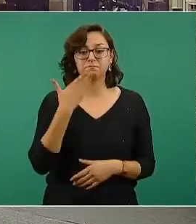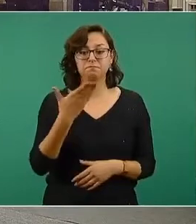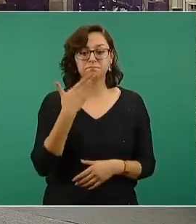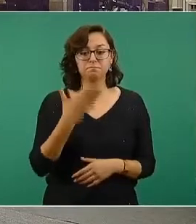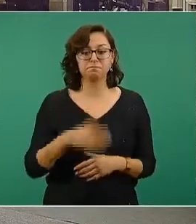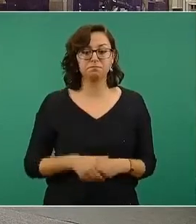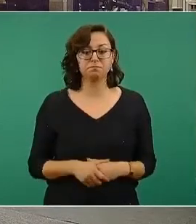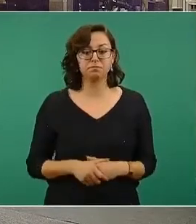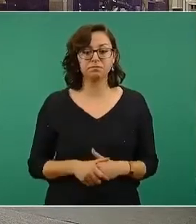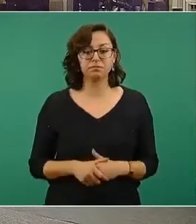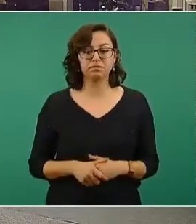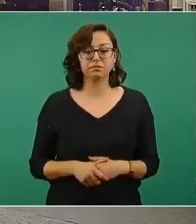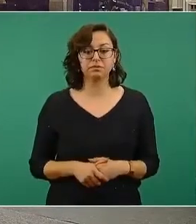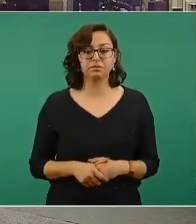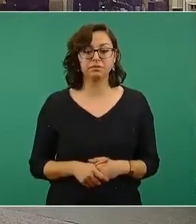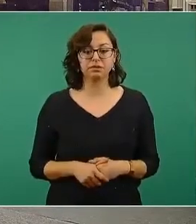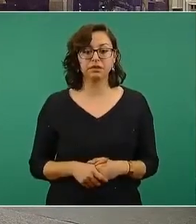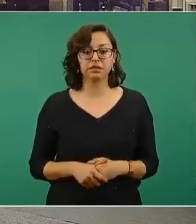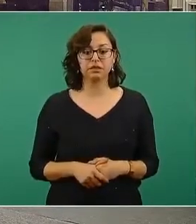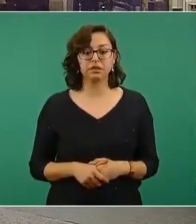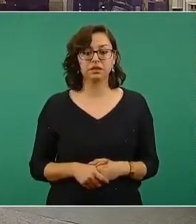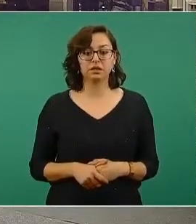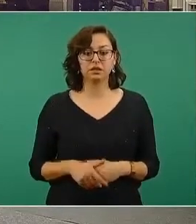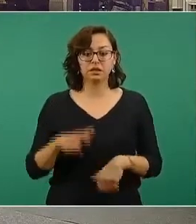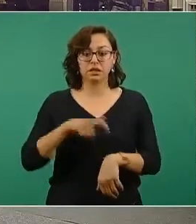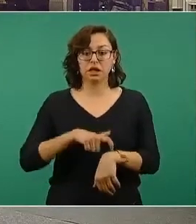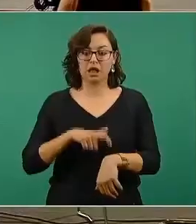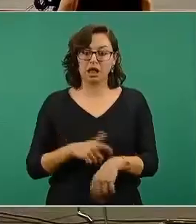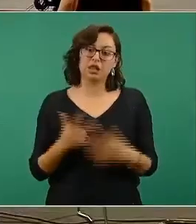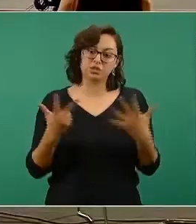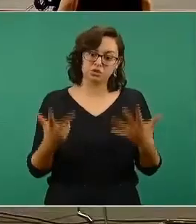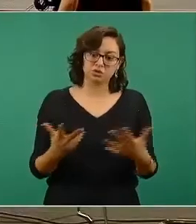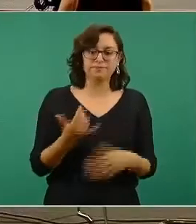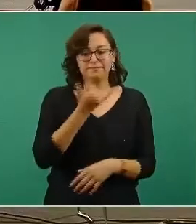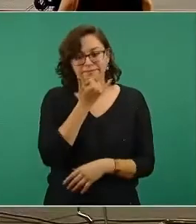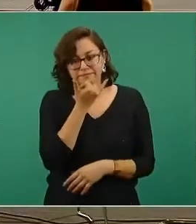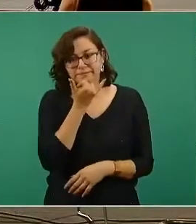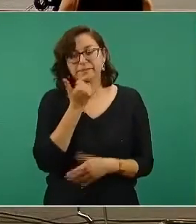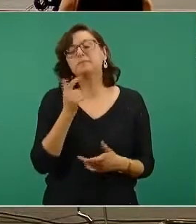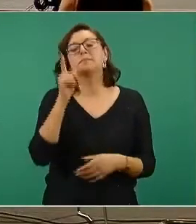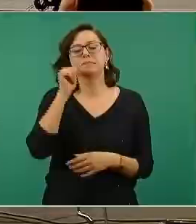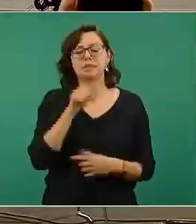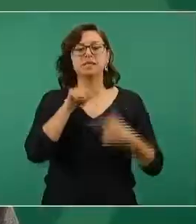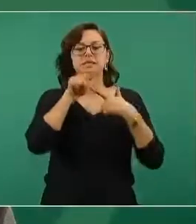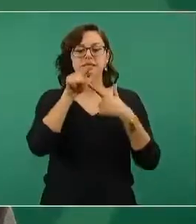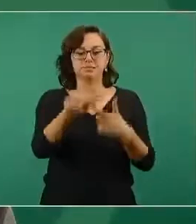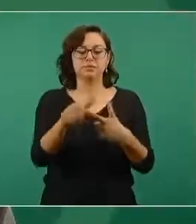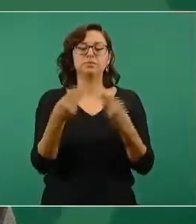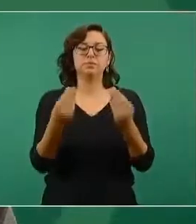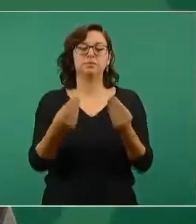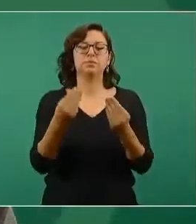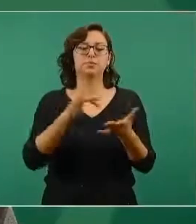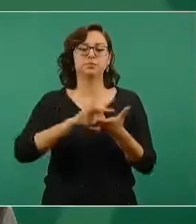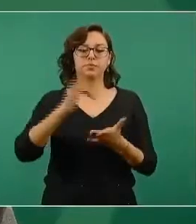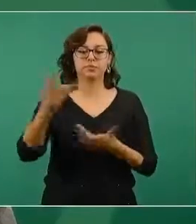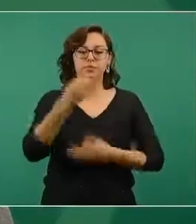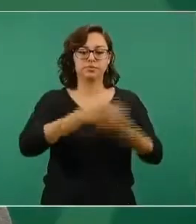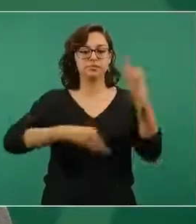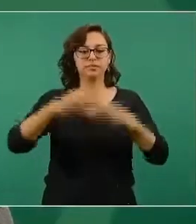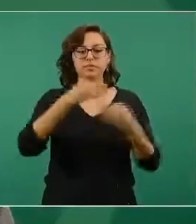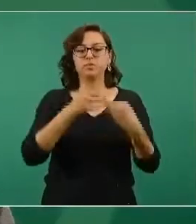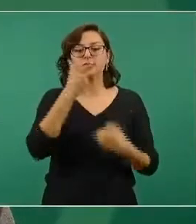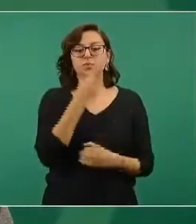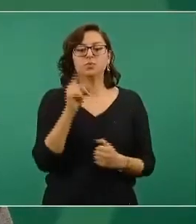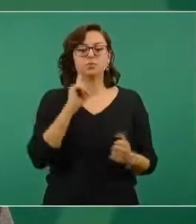perdón, déjame para otra, ya son las 8, pero mañana podremos seguir. Les agradezco mucho a todas